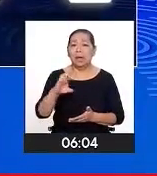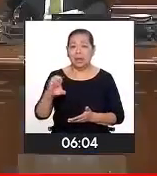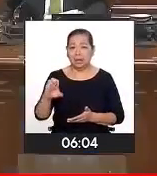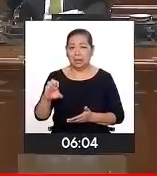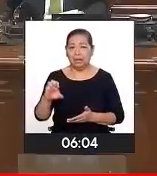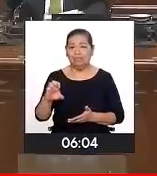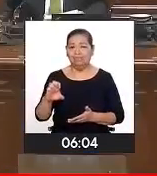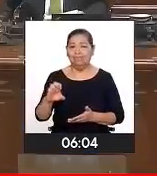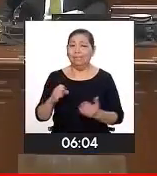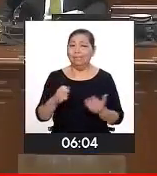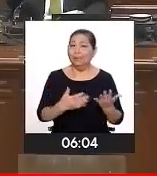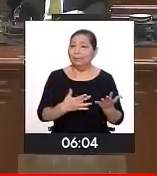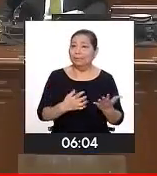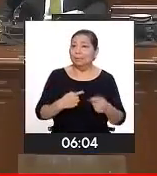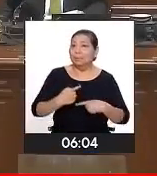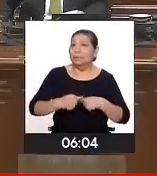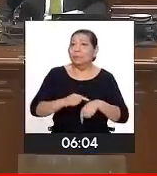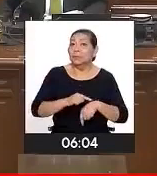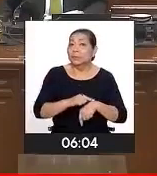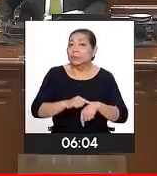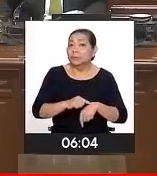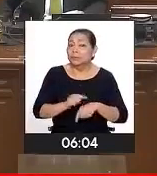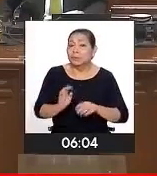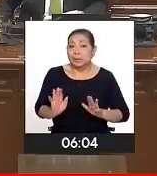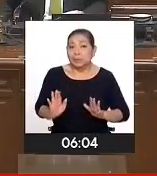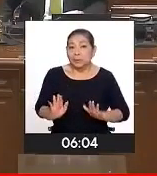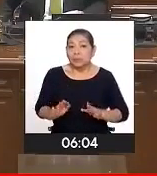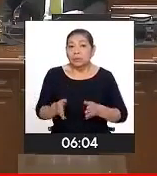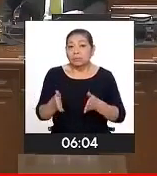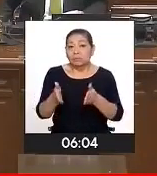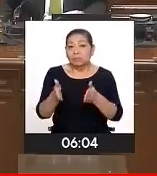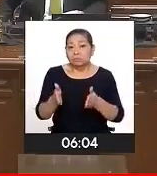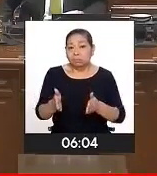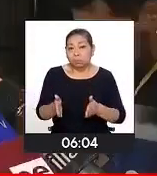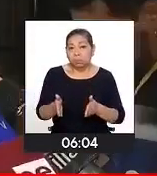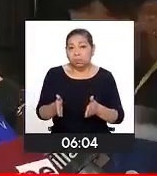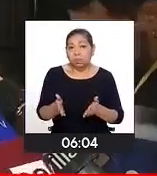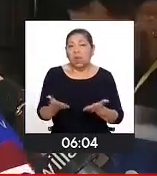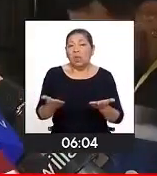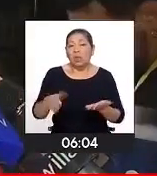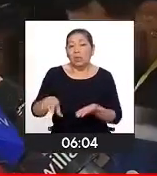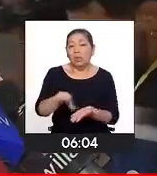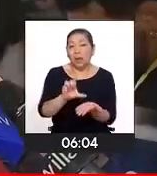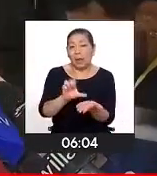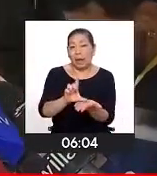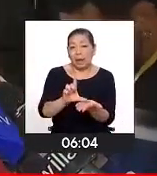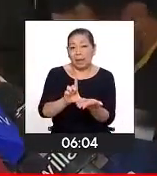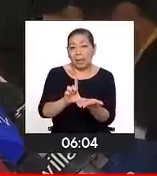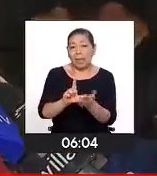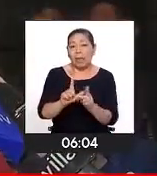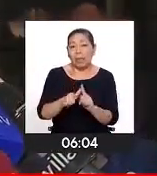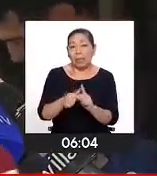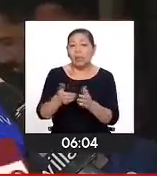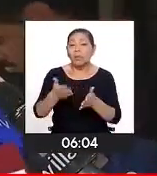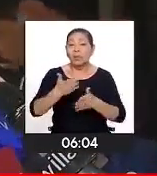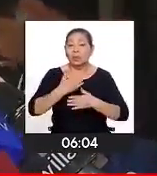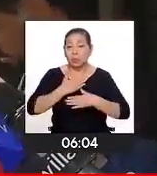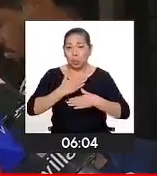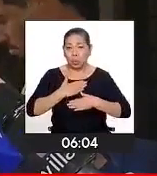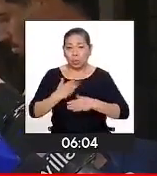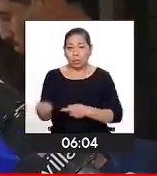hablamos ese día, porque era un ciclo de conferencias. Entonces, he estado con él hace muy pocos días y gozaba de absoluta buena